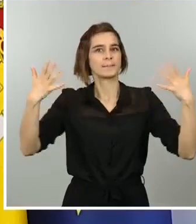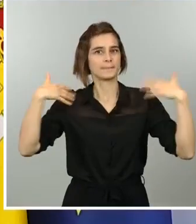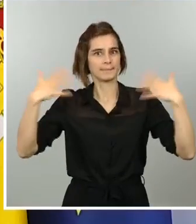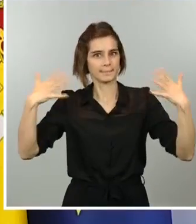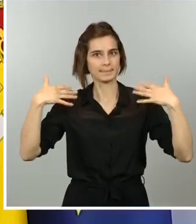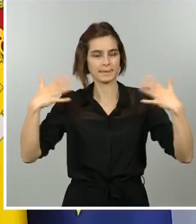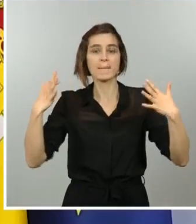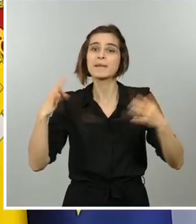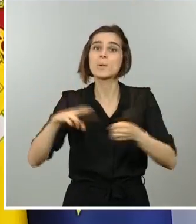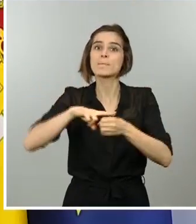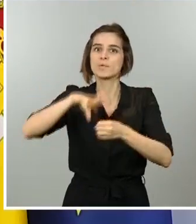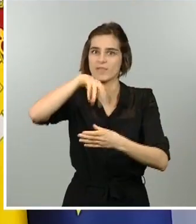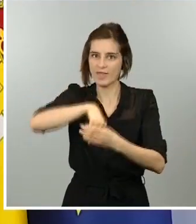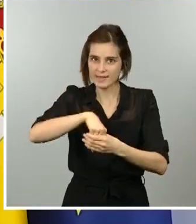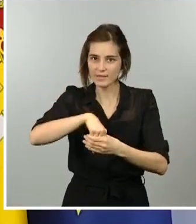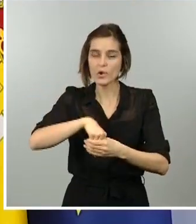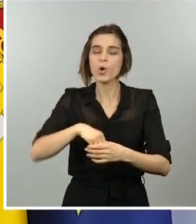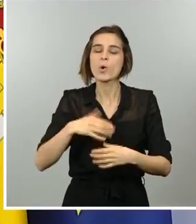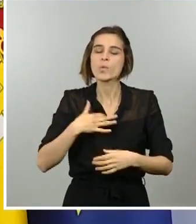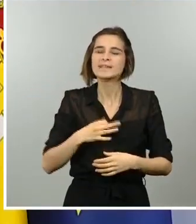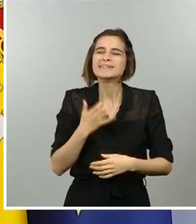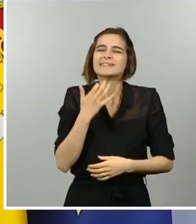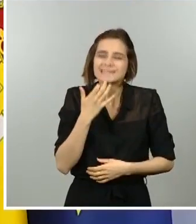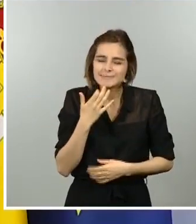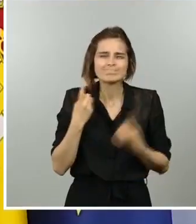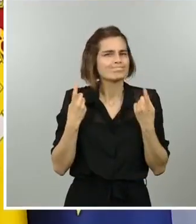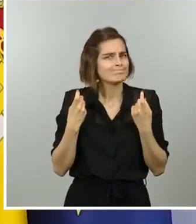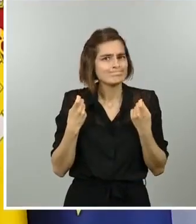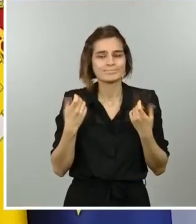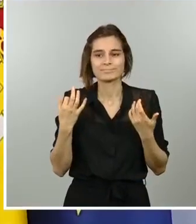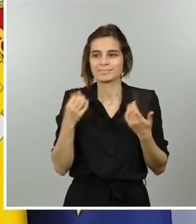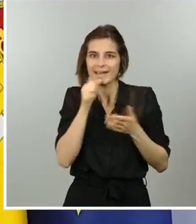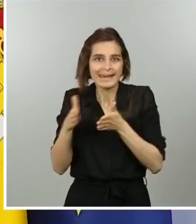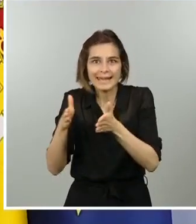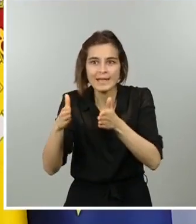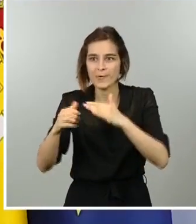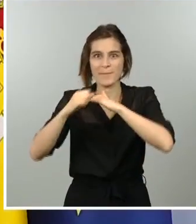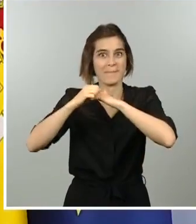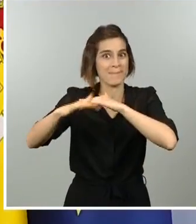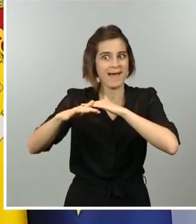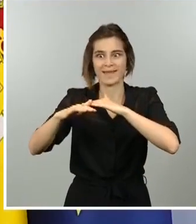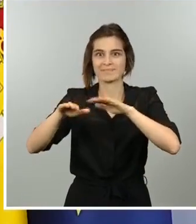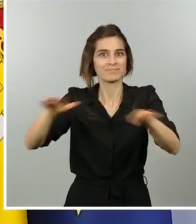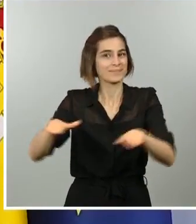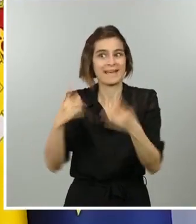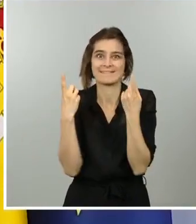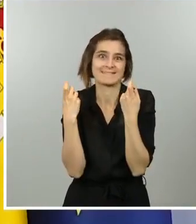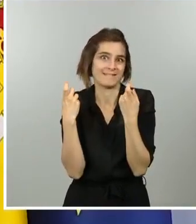provincia o con excepción de aquellos casos en que se necesite un equipamiento, un río, un mar, la playa, para la actividad deportiva que